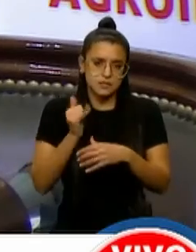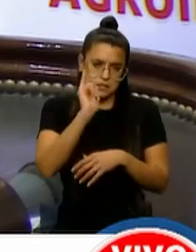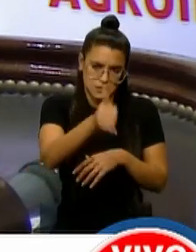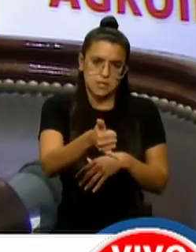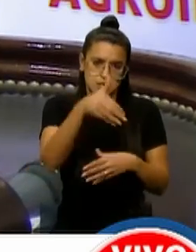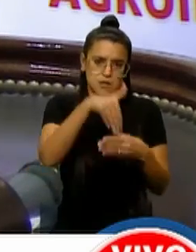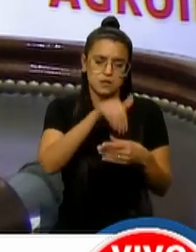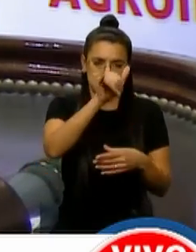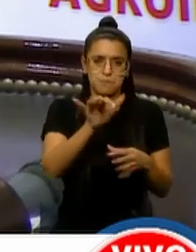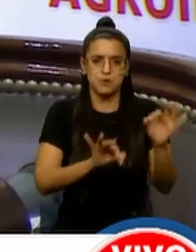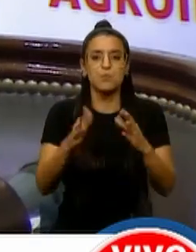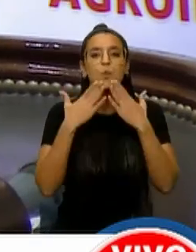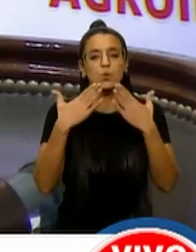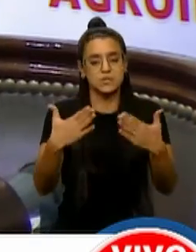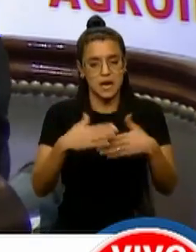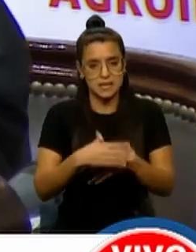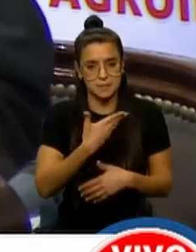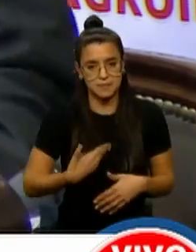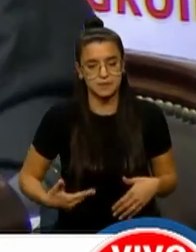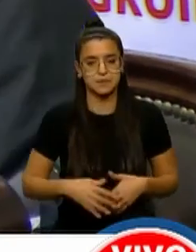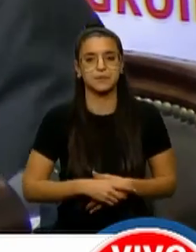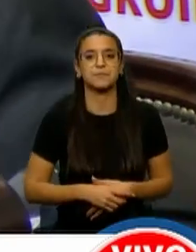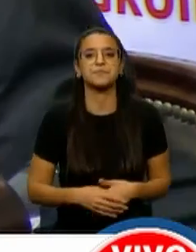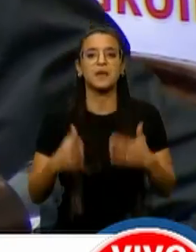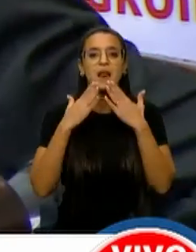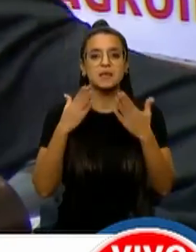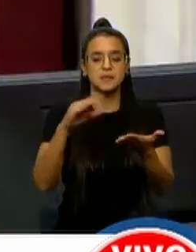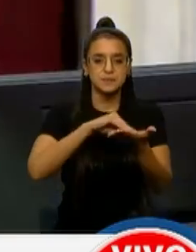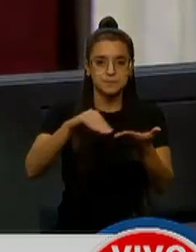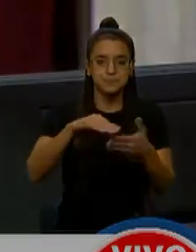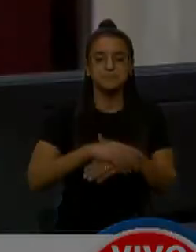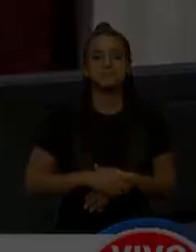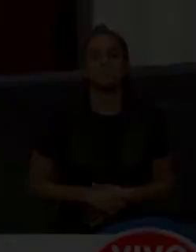a acompañar este proyecto. Muchas gracias, señor presidente. Gracias, diputado Di Giacomo.